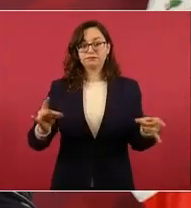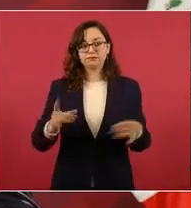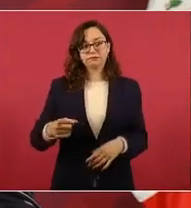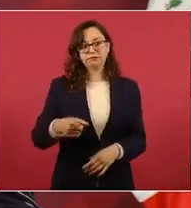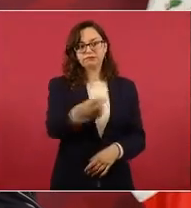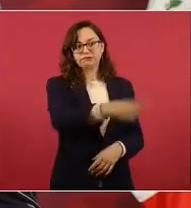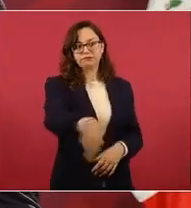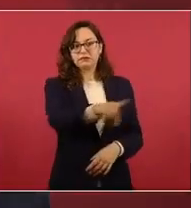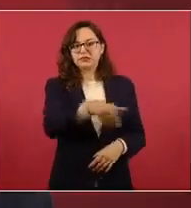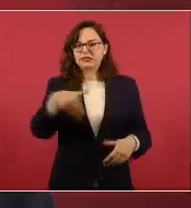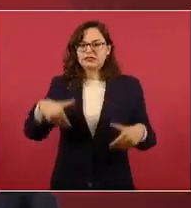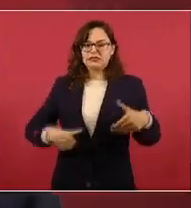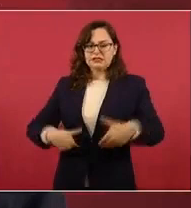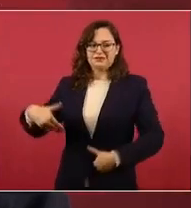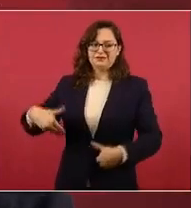conservadores.